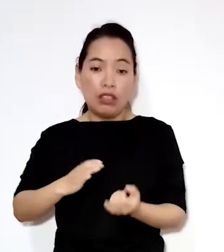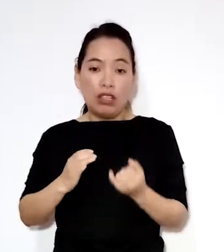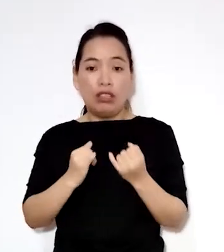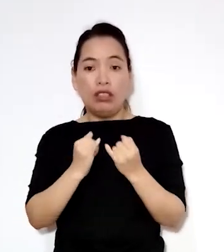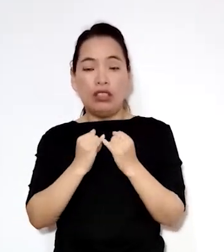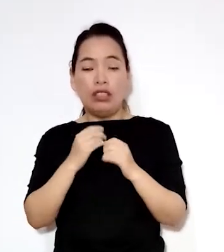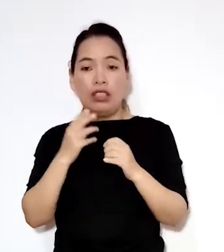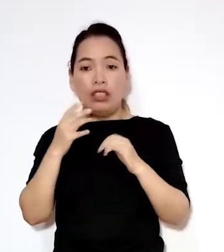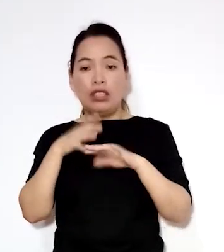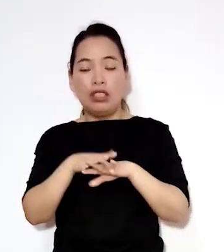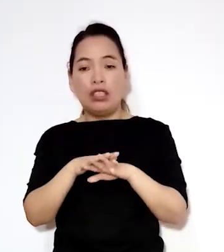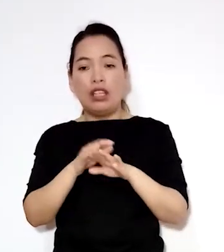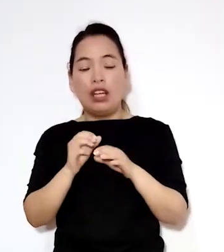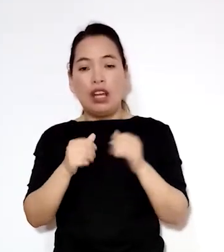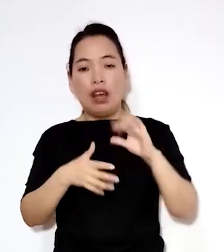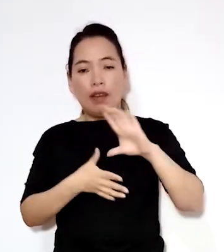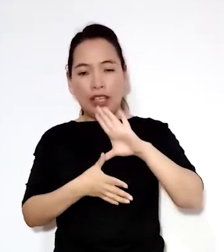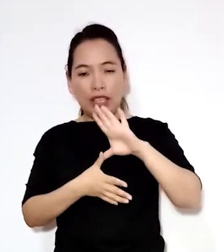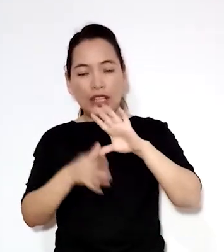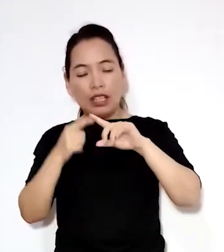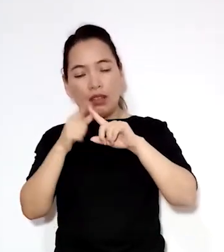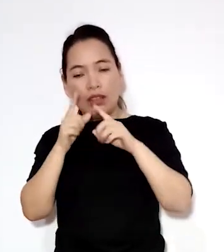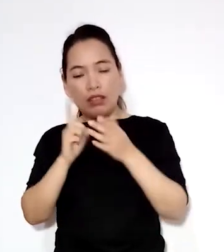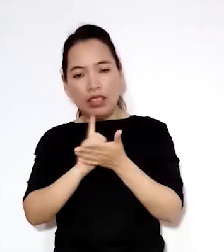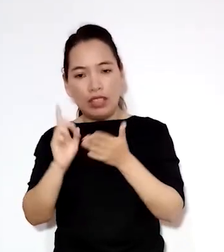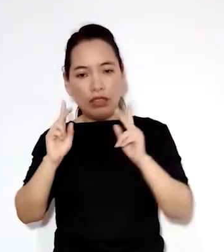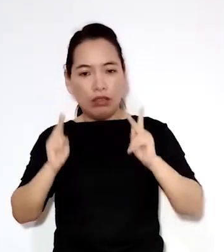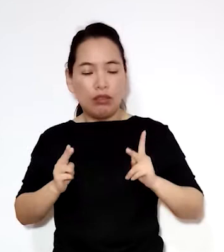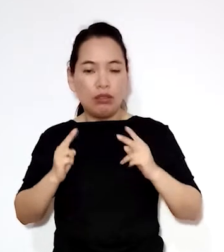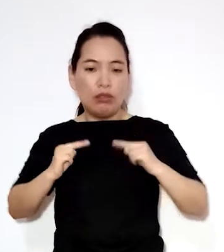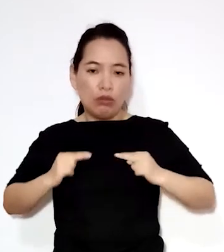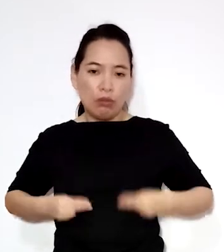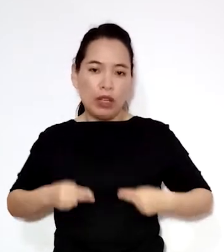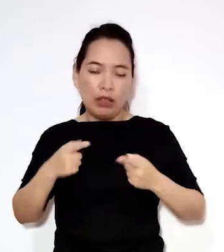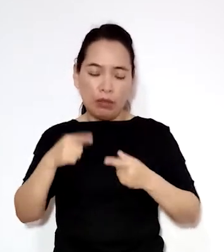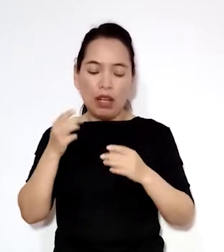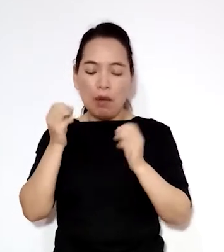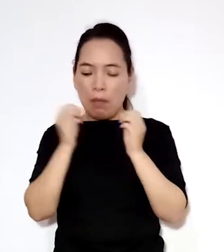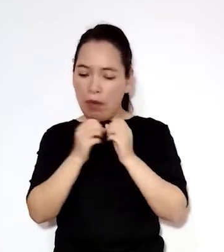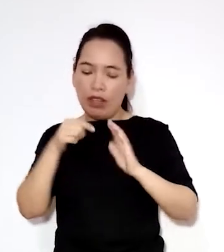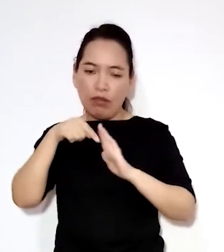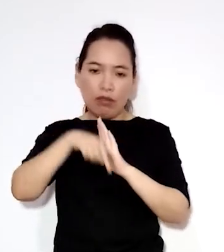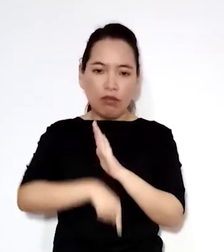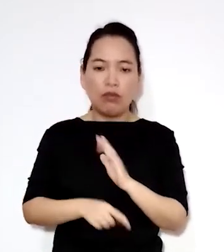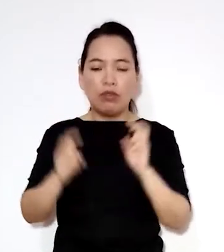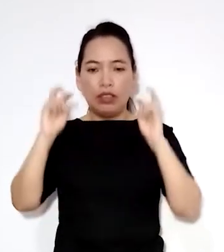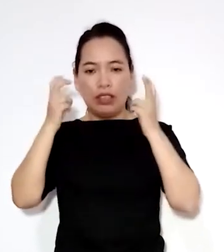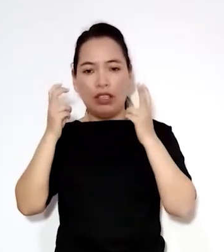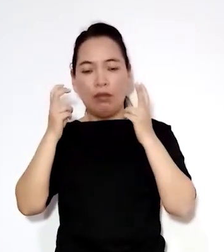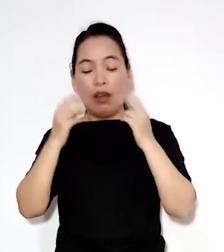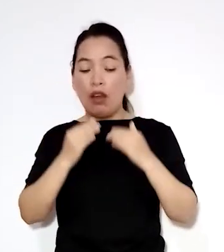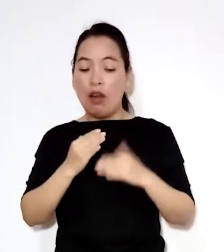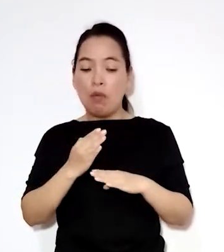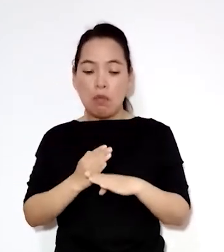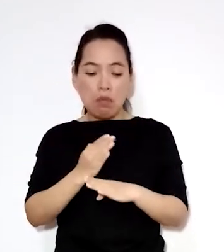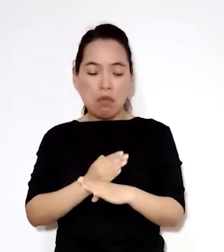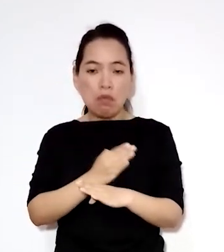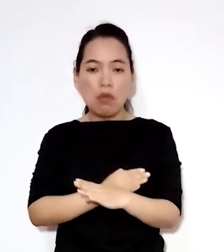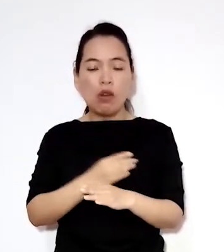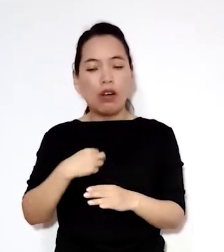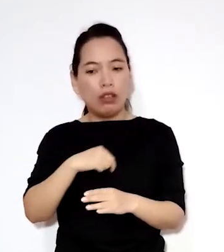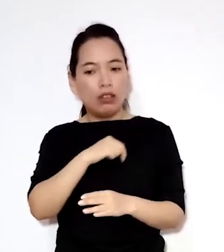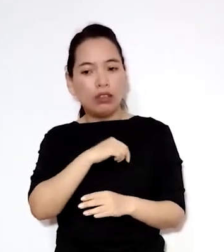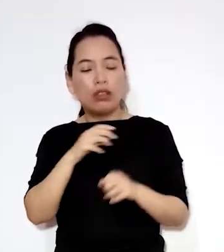Derechos Humanos para poder realmente dar mucho más énfasis a esta temática. Y con el paso del